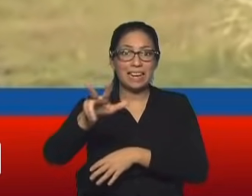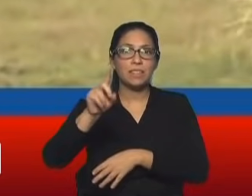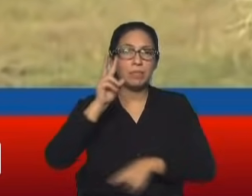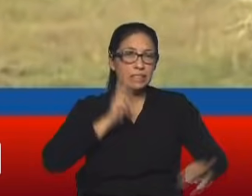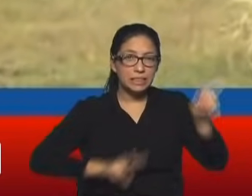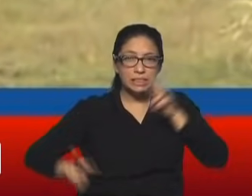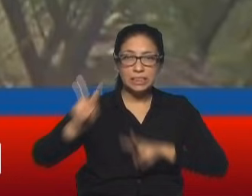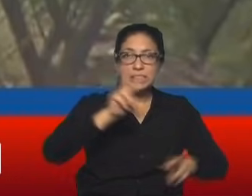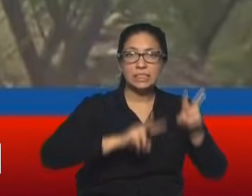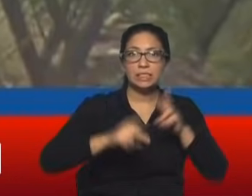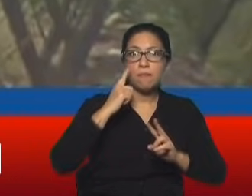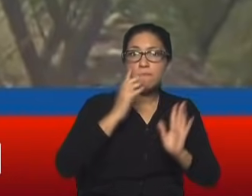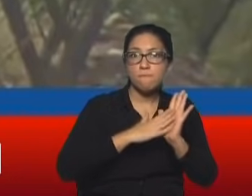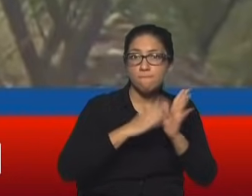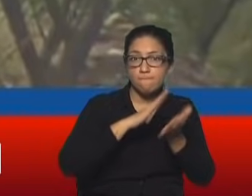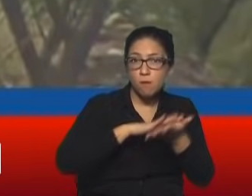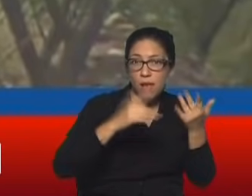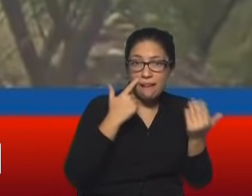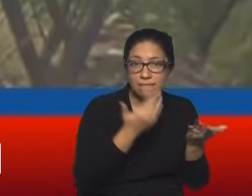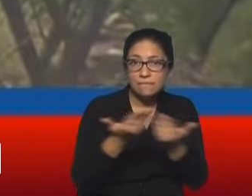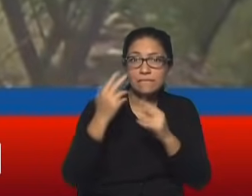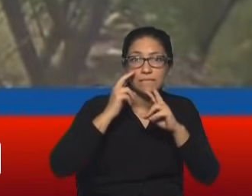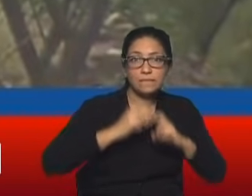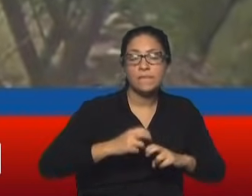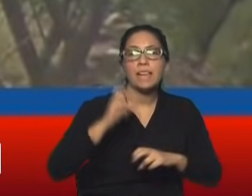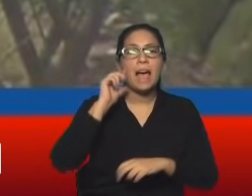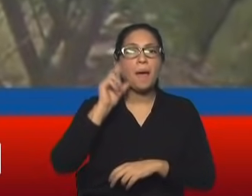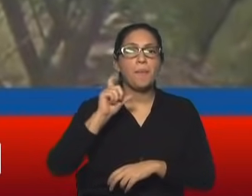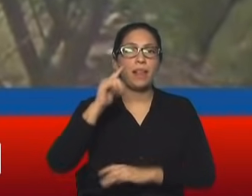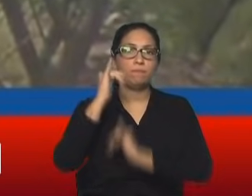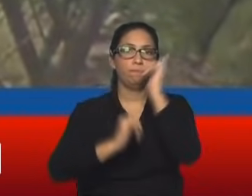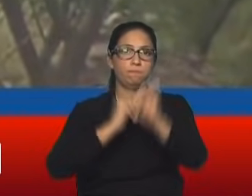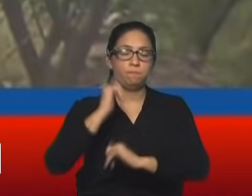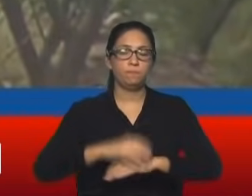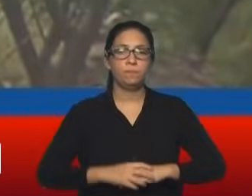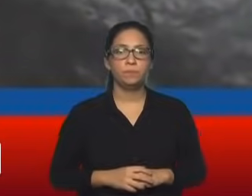decía, analizan nuevas pistas y nos lo cuenta Gabriel Gamarra en su informe.